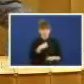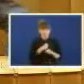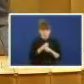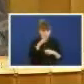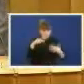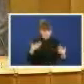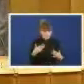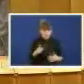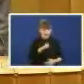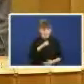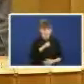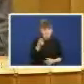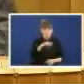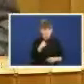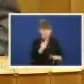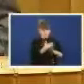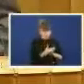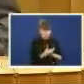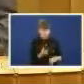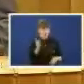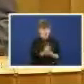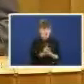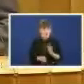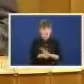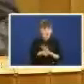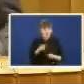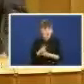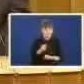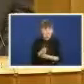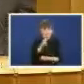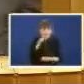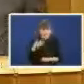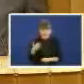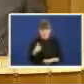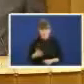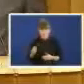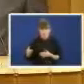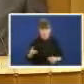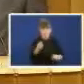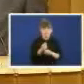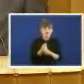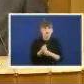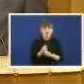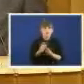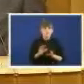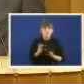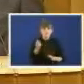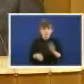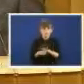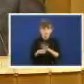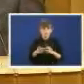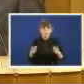cuestión onde a deixamos temos moito camiño andado e proponho seguir andando traballemos no que queda de